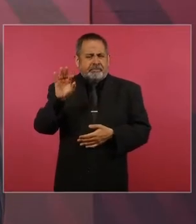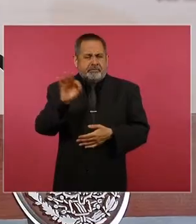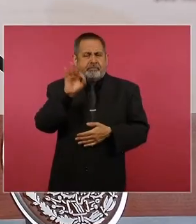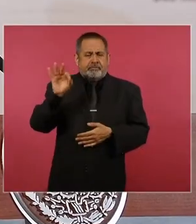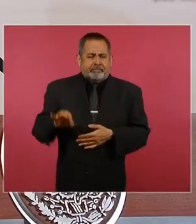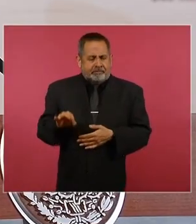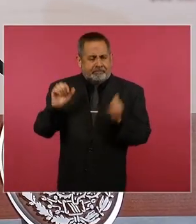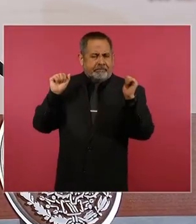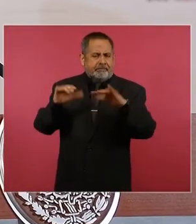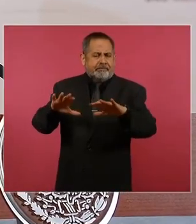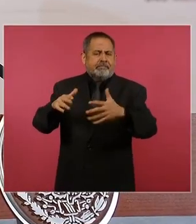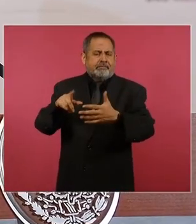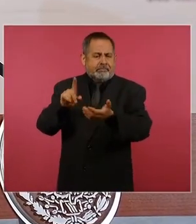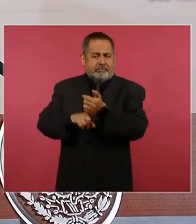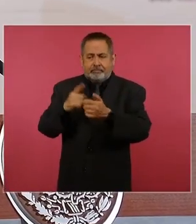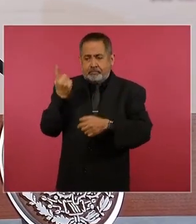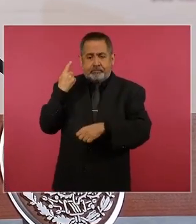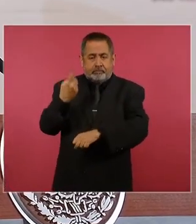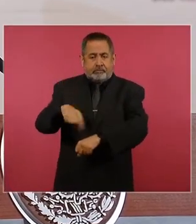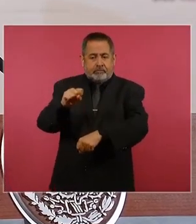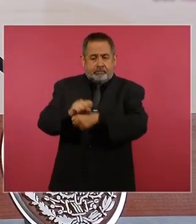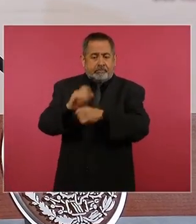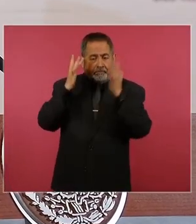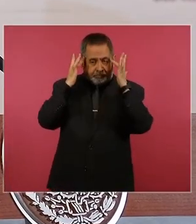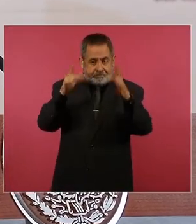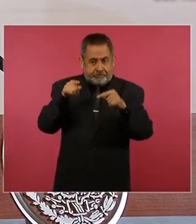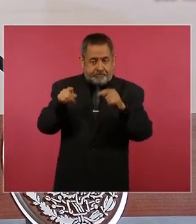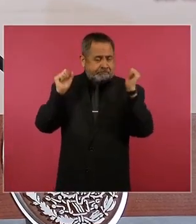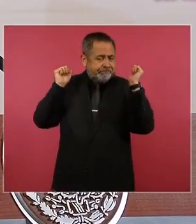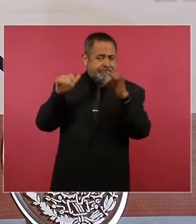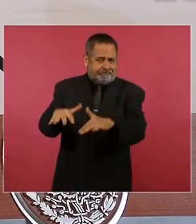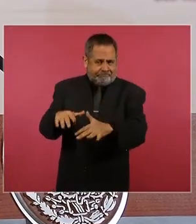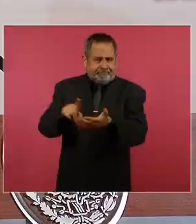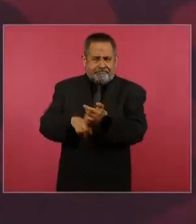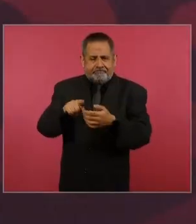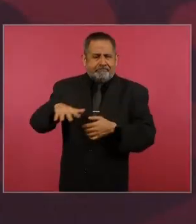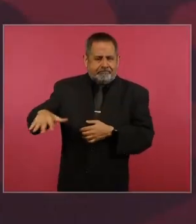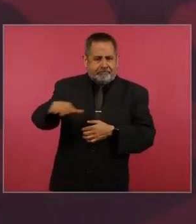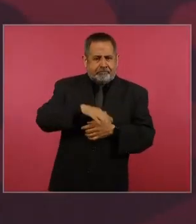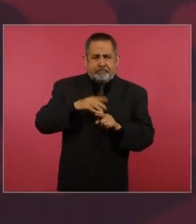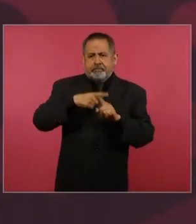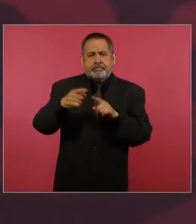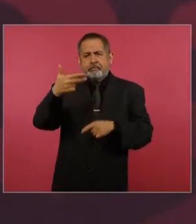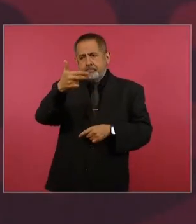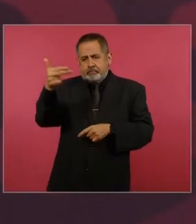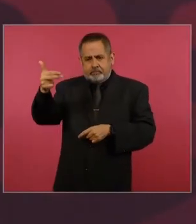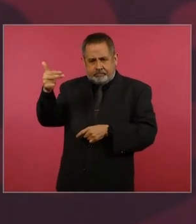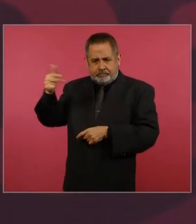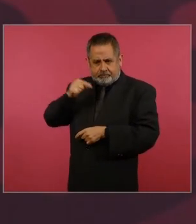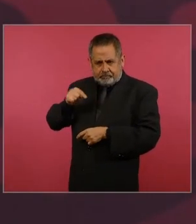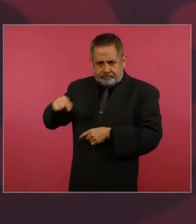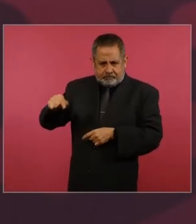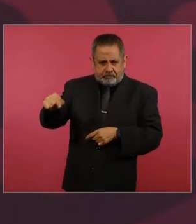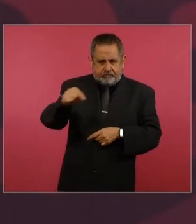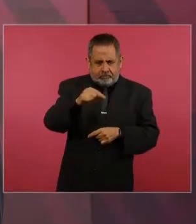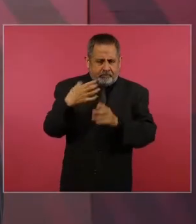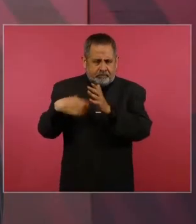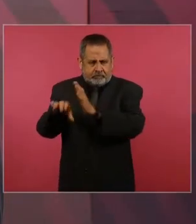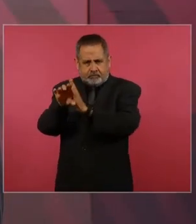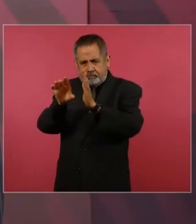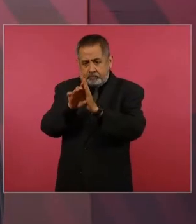90% en Semana Santa de los hoteles, de los